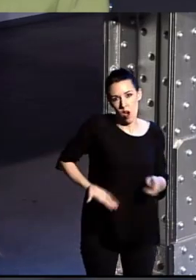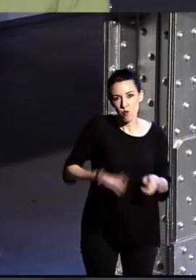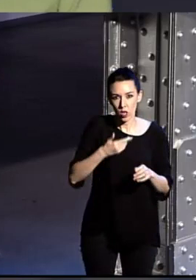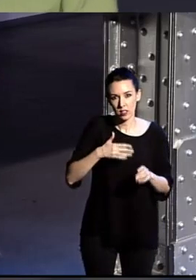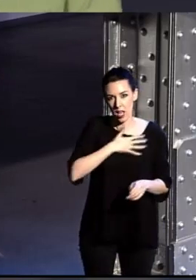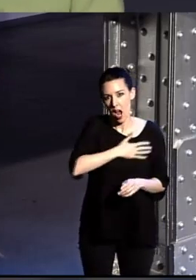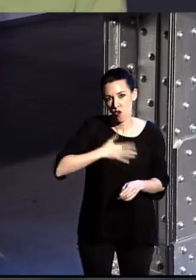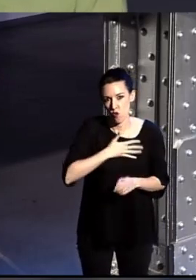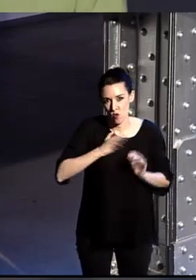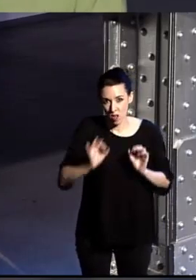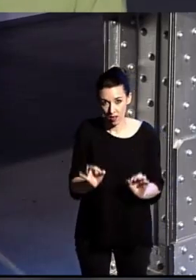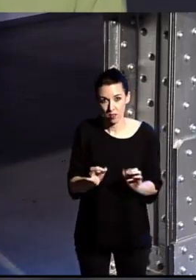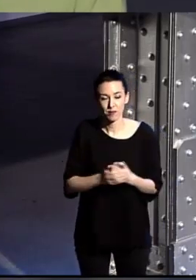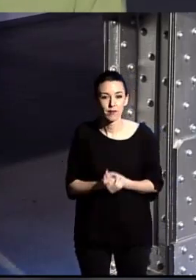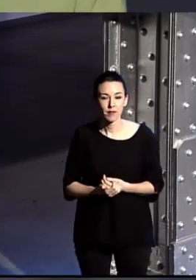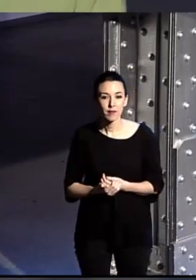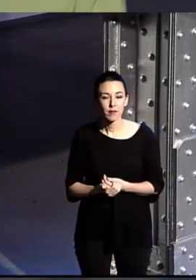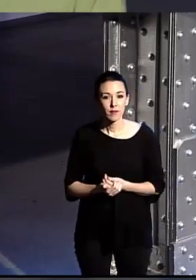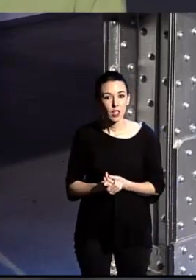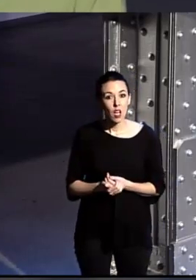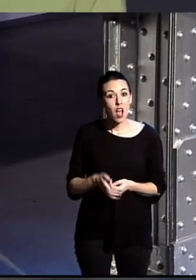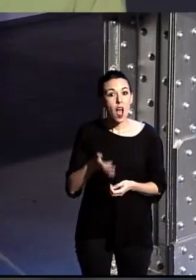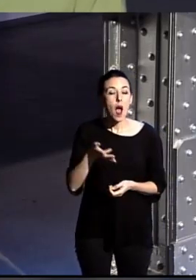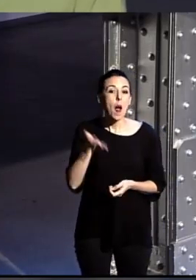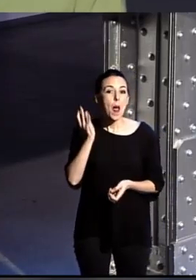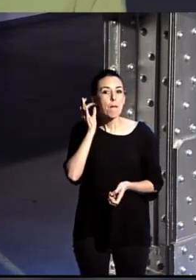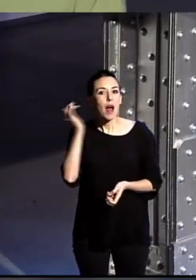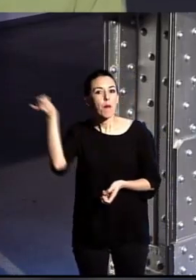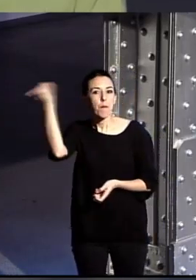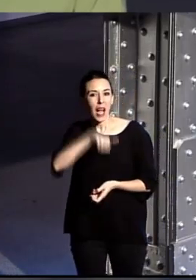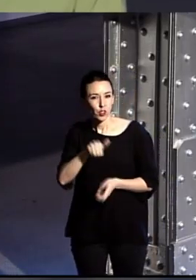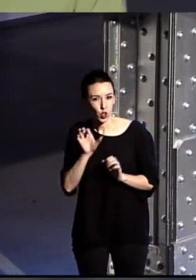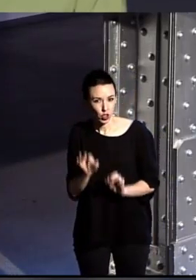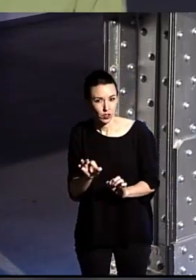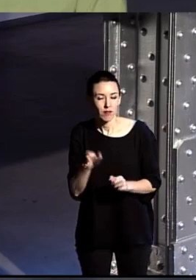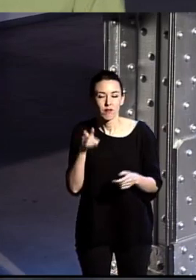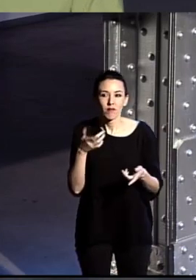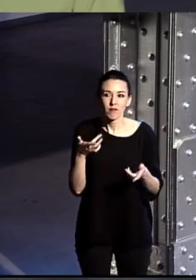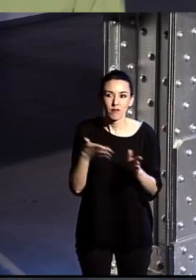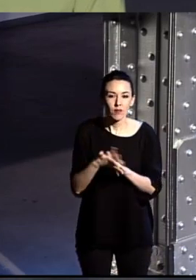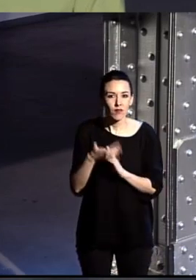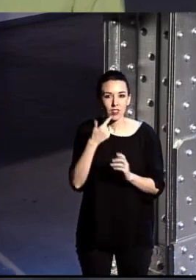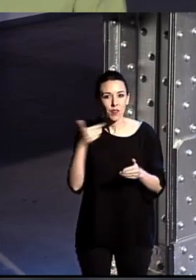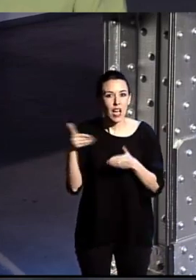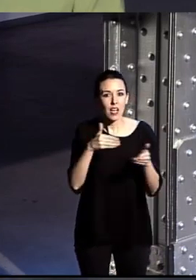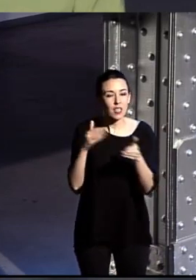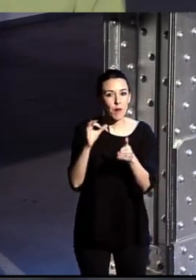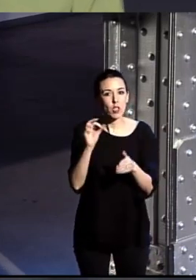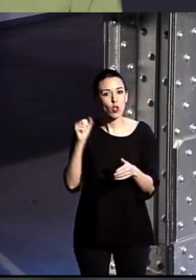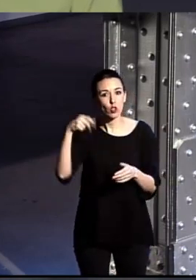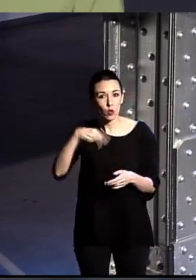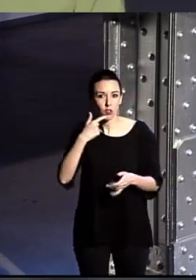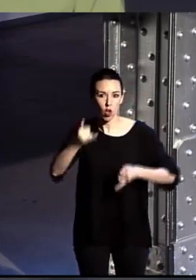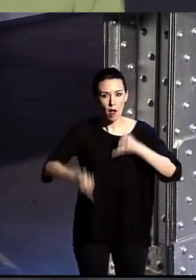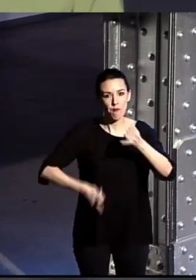aquí, ¿no? En el contexto de Verne. Las marimachos que describe Proust por el camino de Swan, ¿no? Que van en